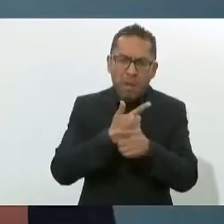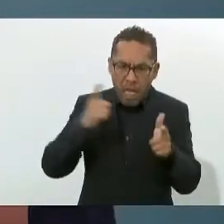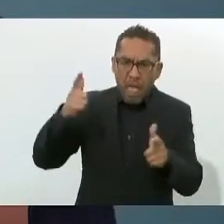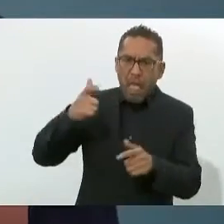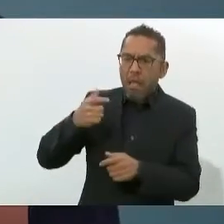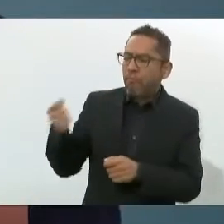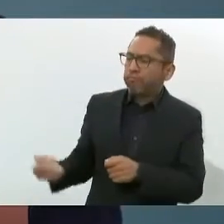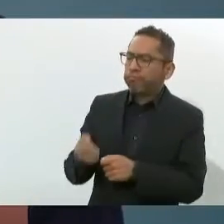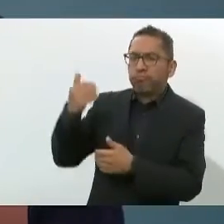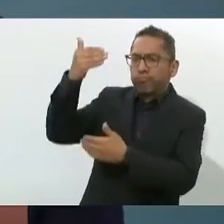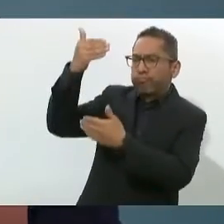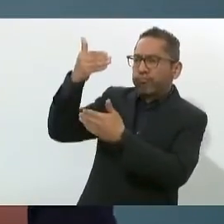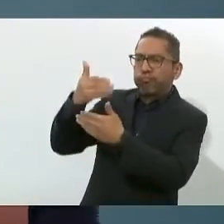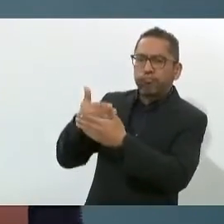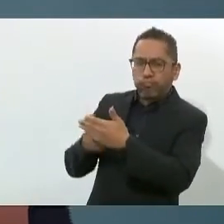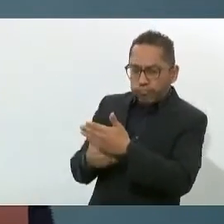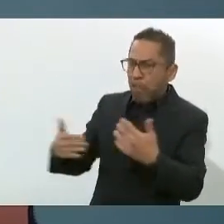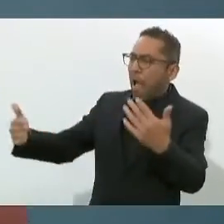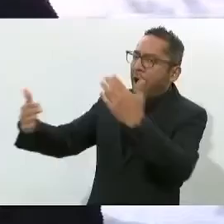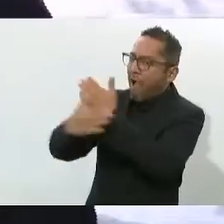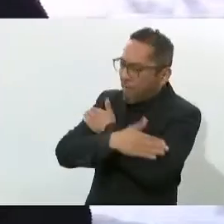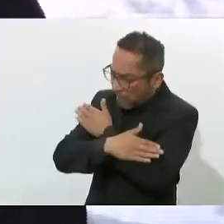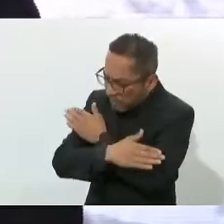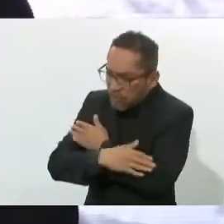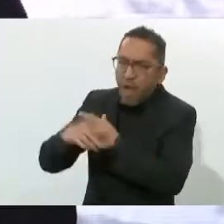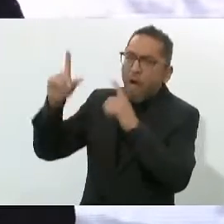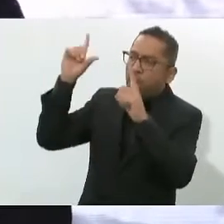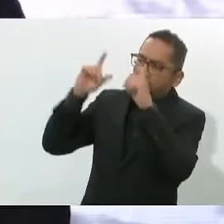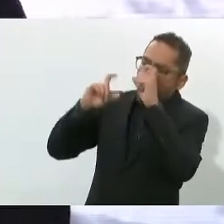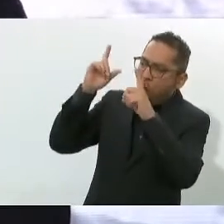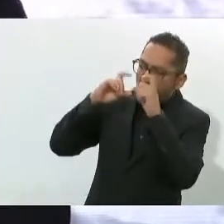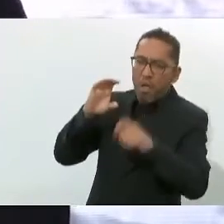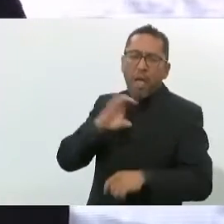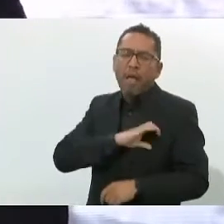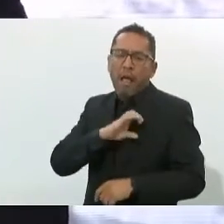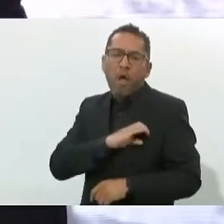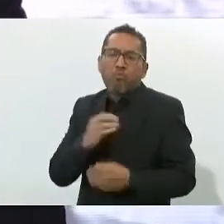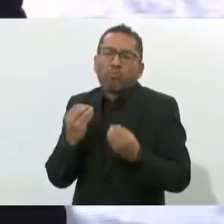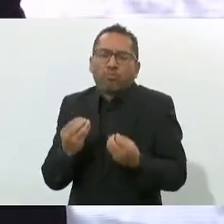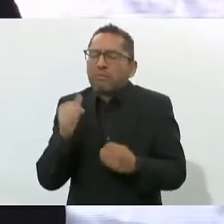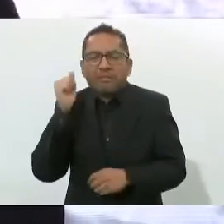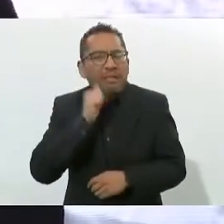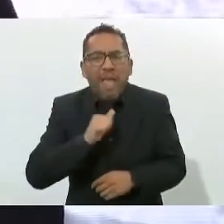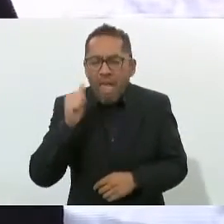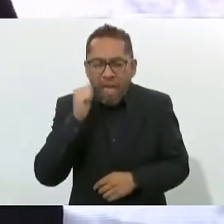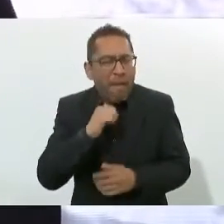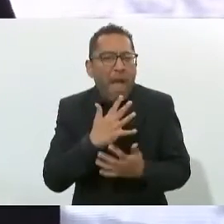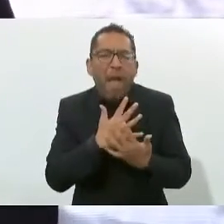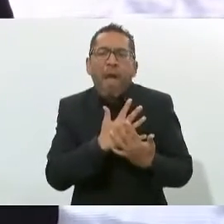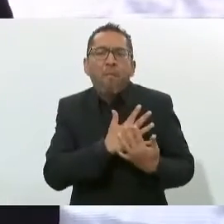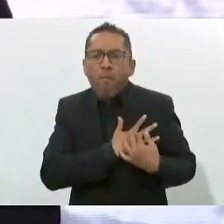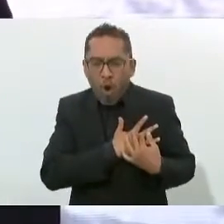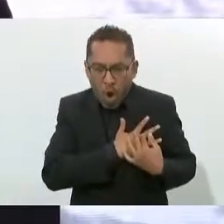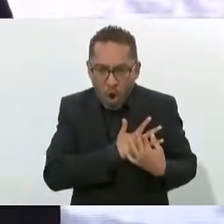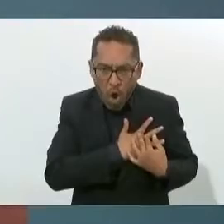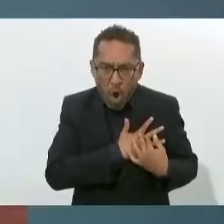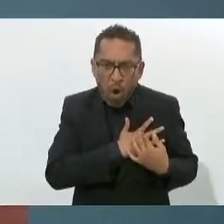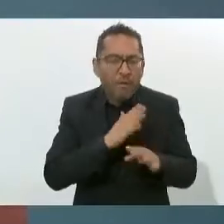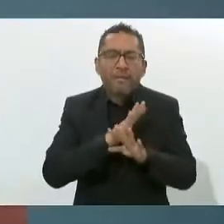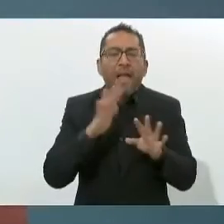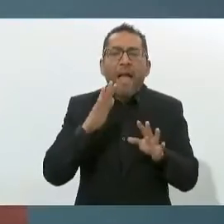nuevo a abrazarnos y a tomarnos fotos, a querernos mucho, como siempre, porque amor con amor se